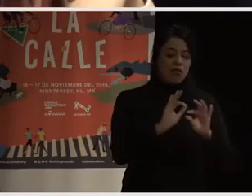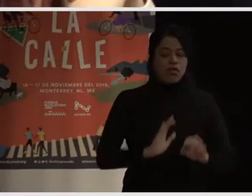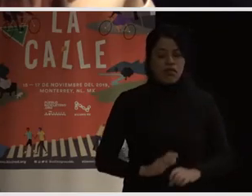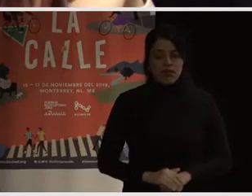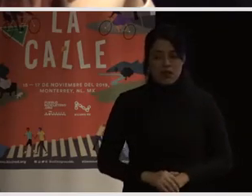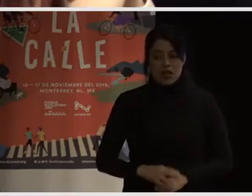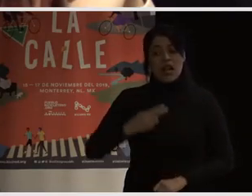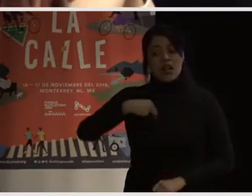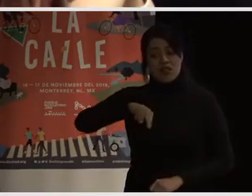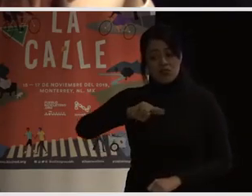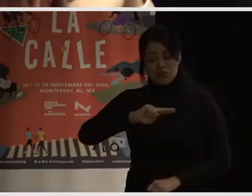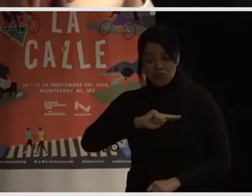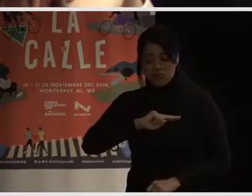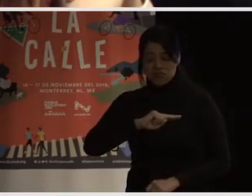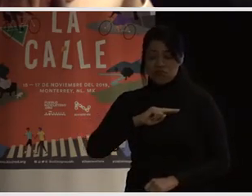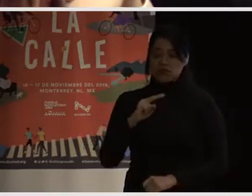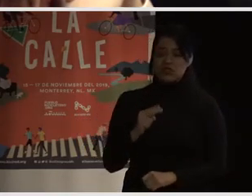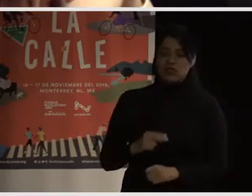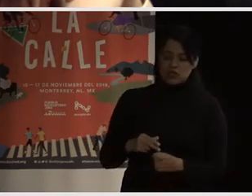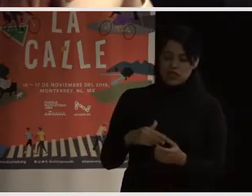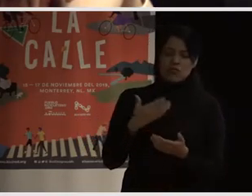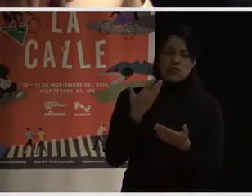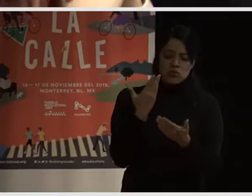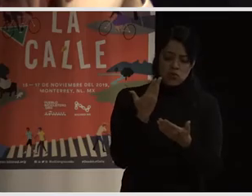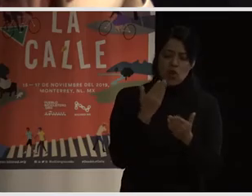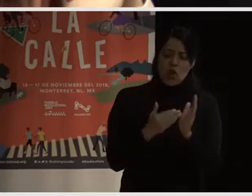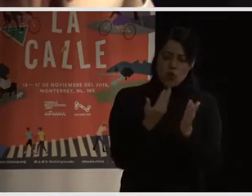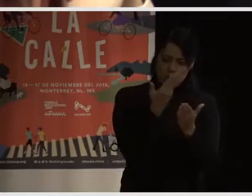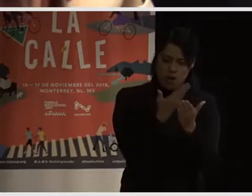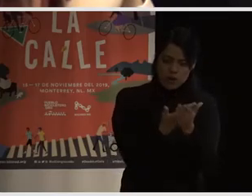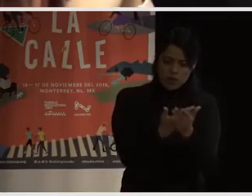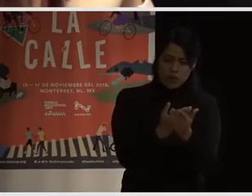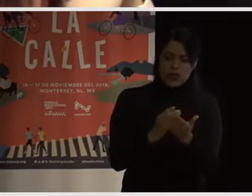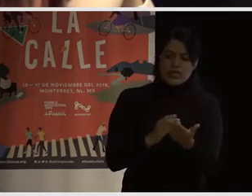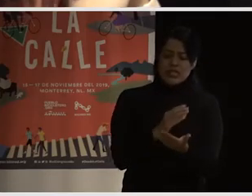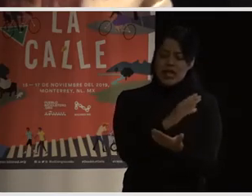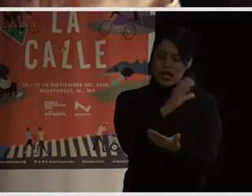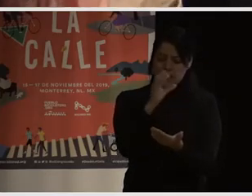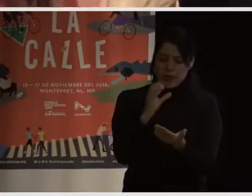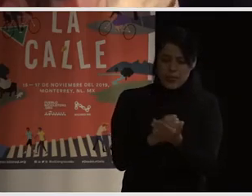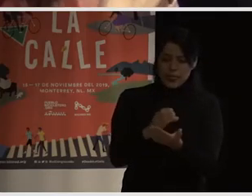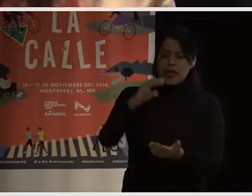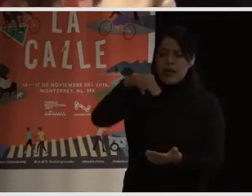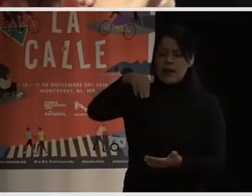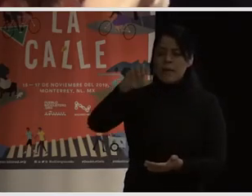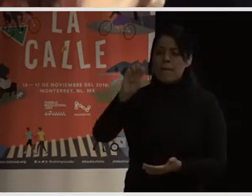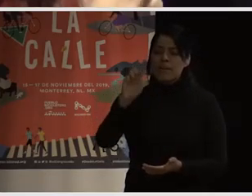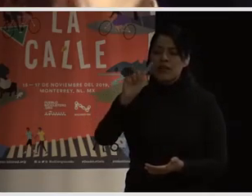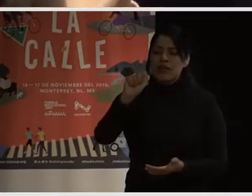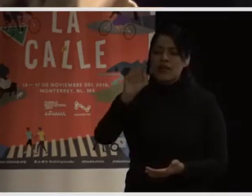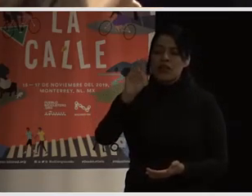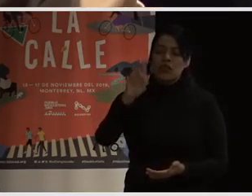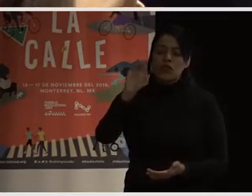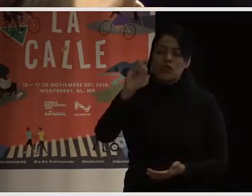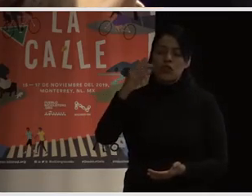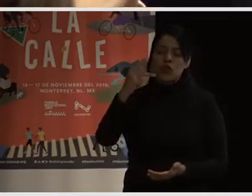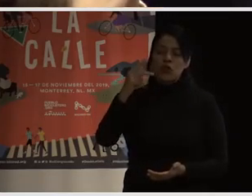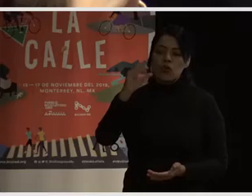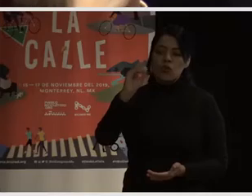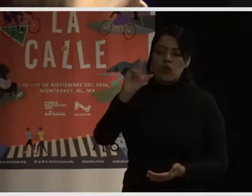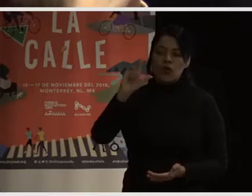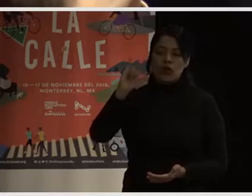decir que tenemos una declaratoria de zona metropolitana no la tenemos se está trabajando en ello va muy lento esté en un